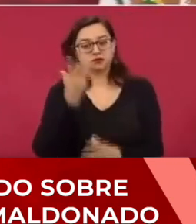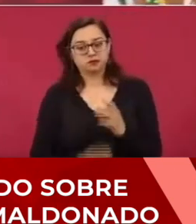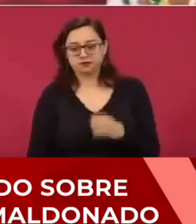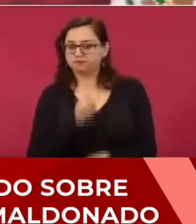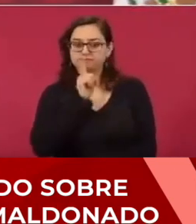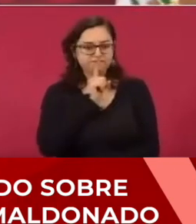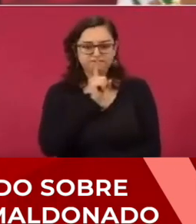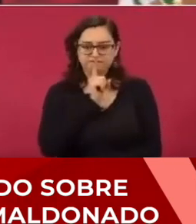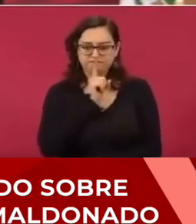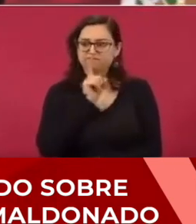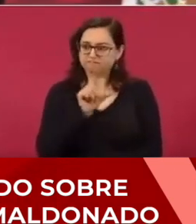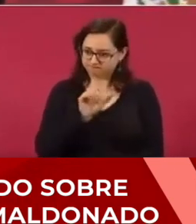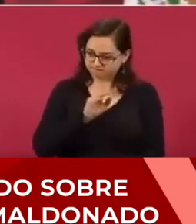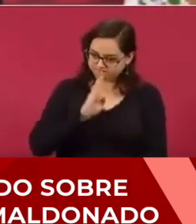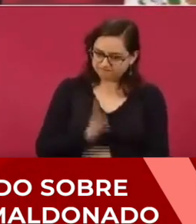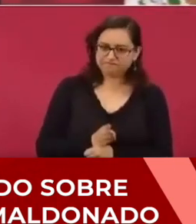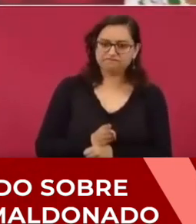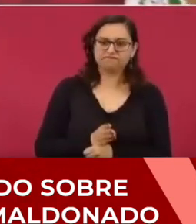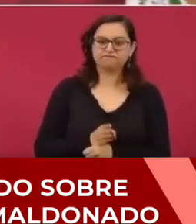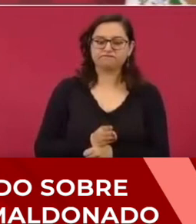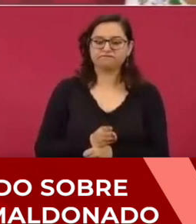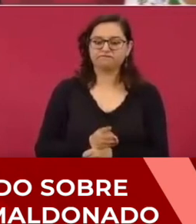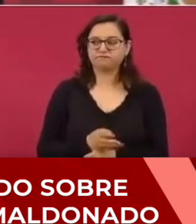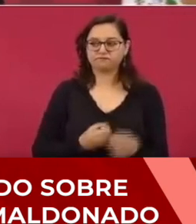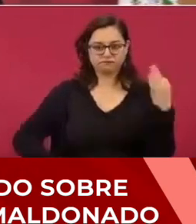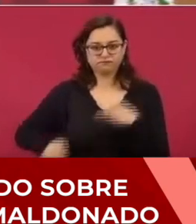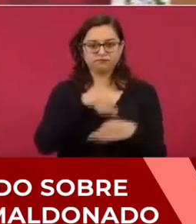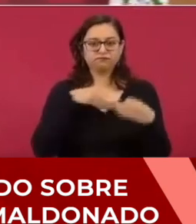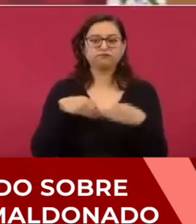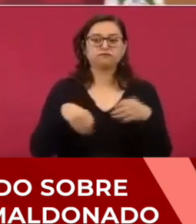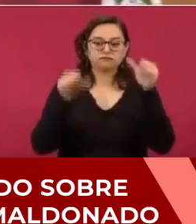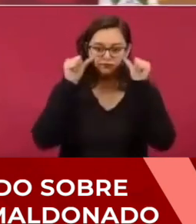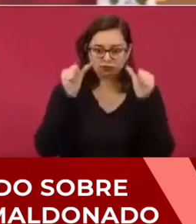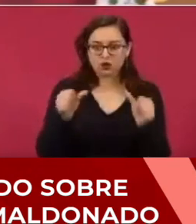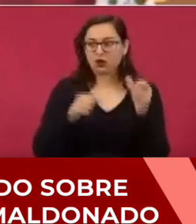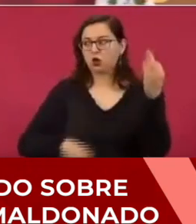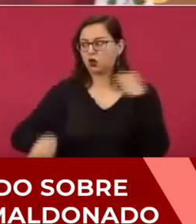todos estos crímenes sean atendidos, se investigue